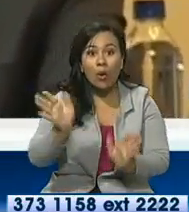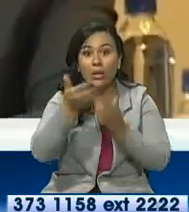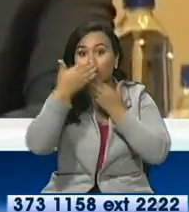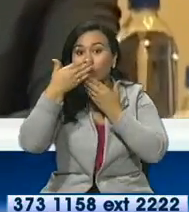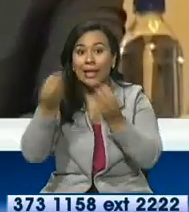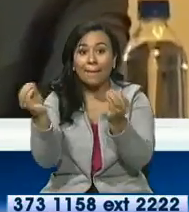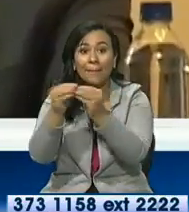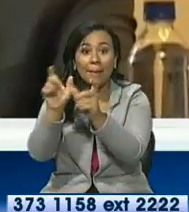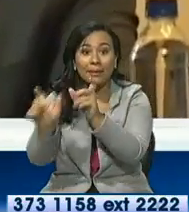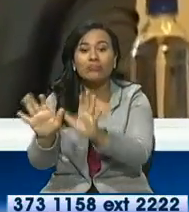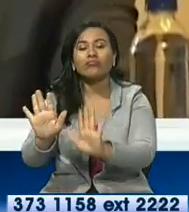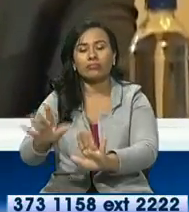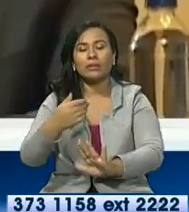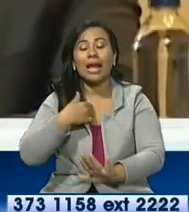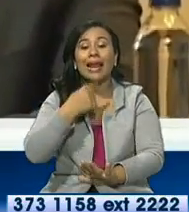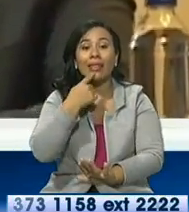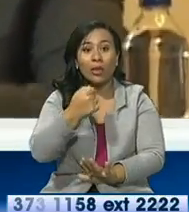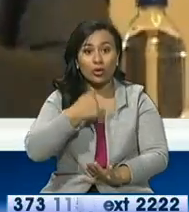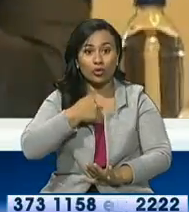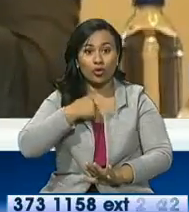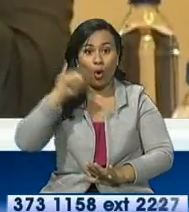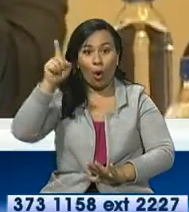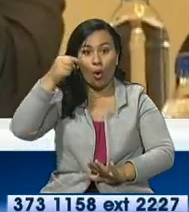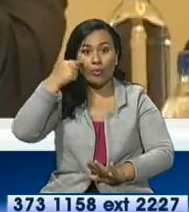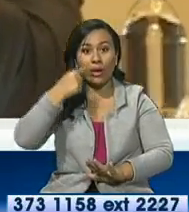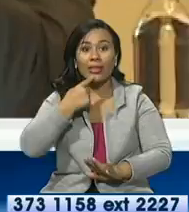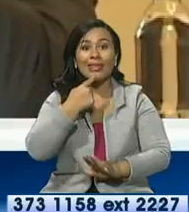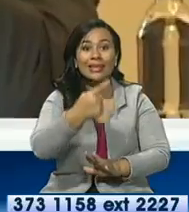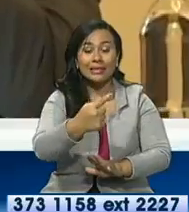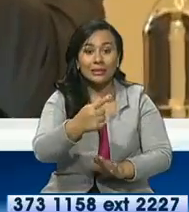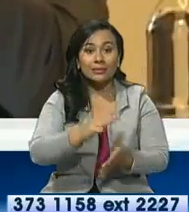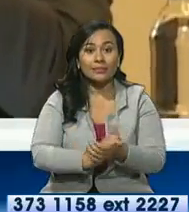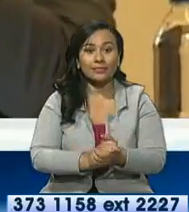podemos garantizar como gobierno nacional y sabemos que